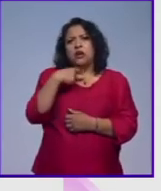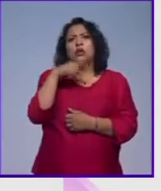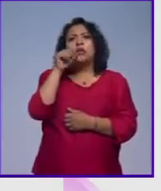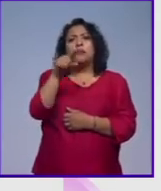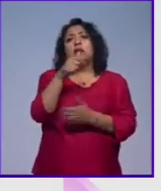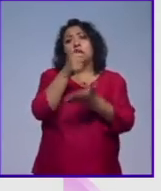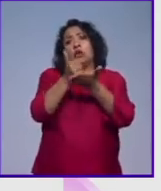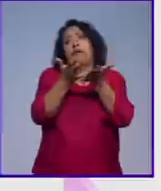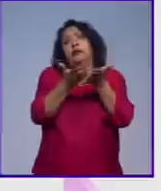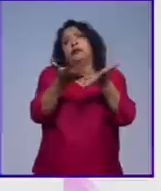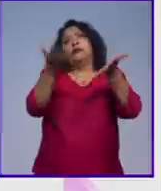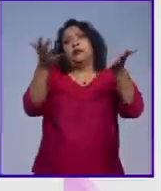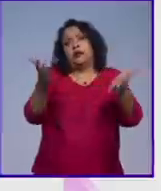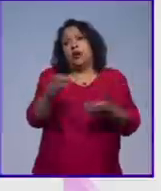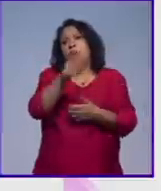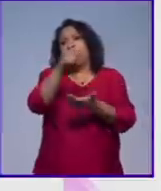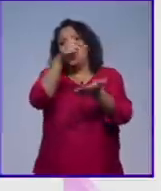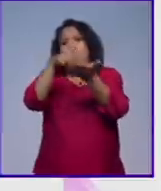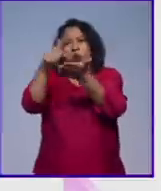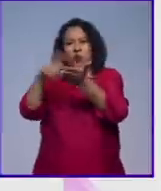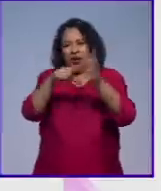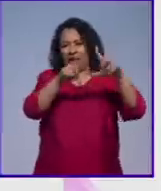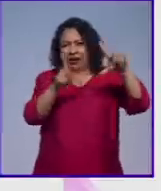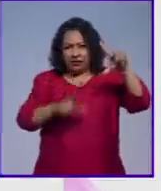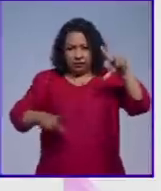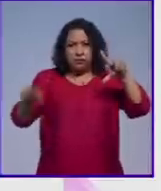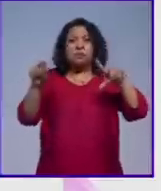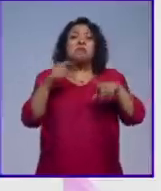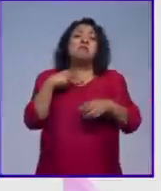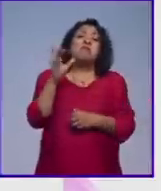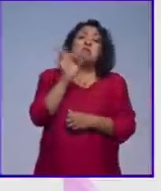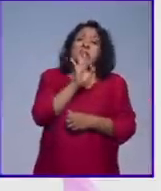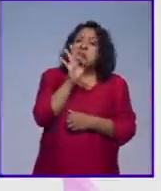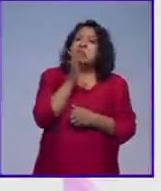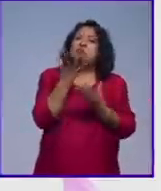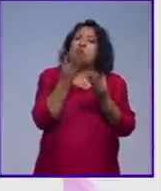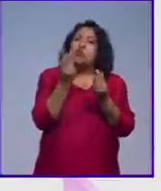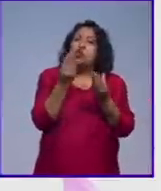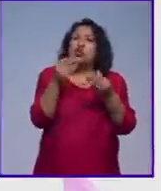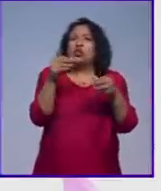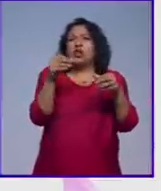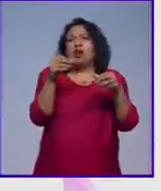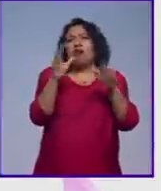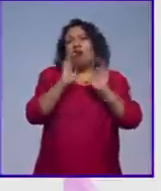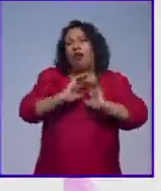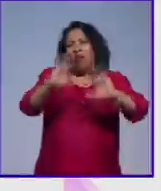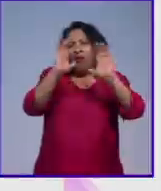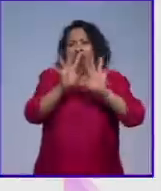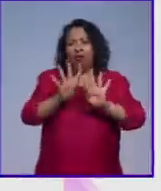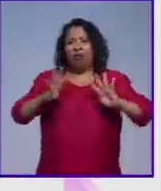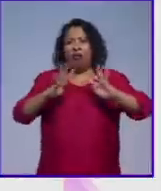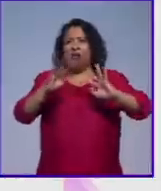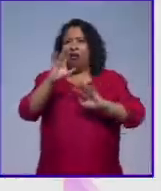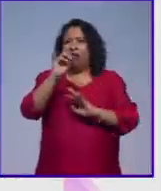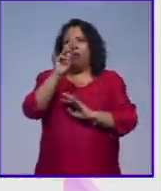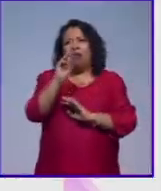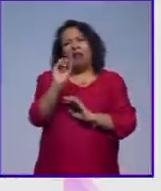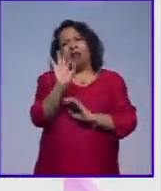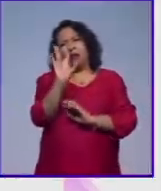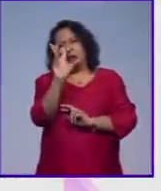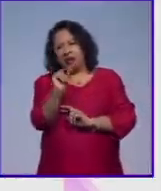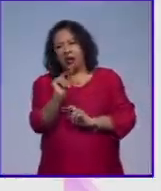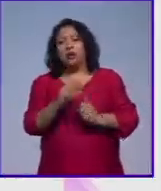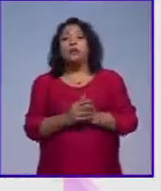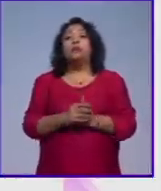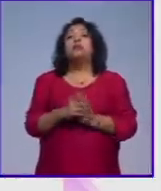también ciudades muy grandes en otras partes de la República, tal vez no haya tanta actividad coral como pasa en otros lugares,